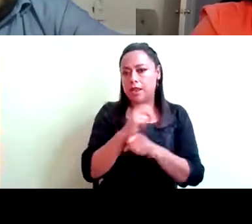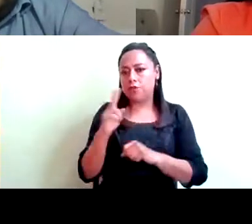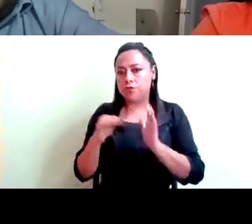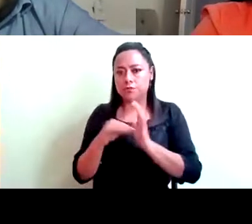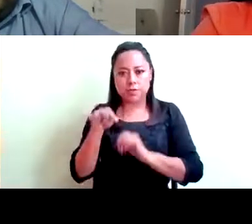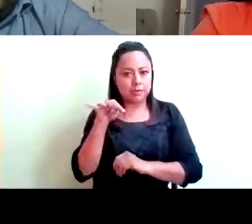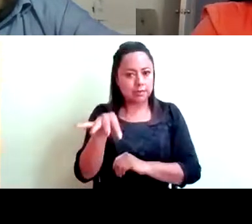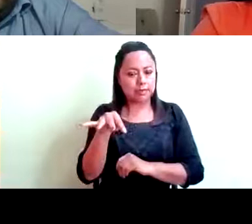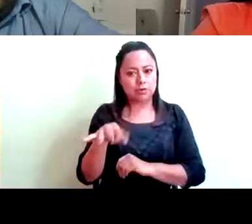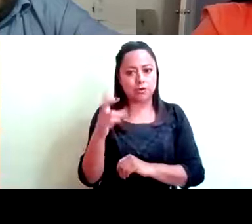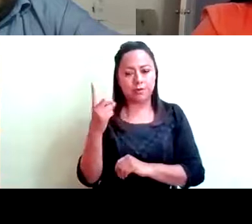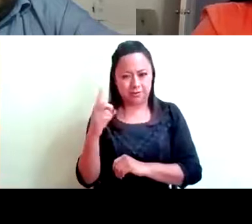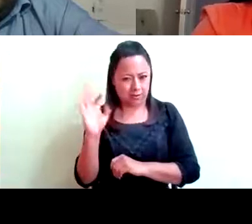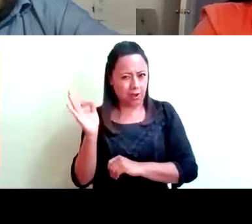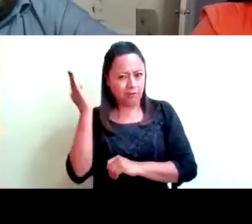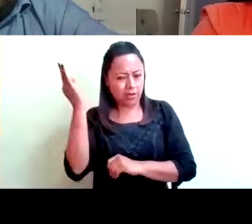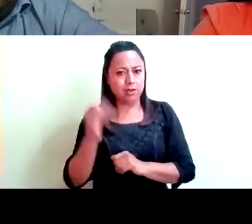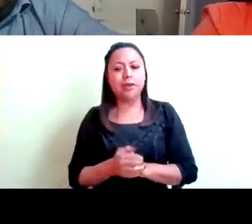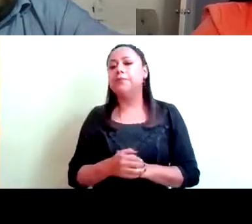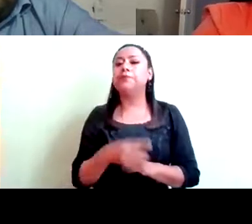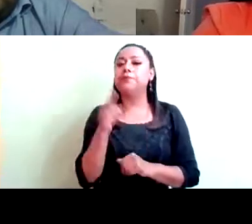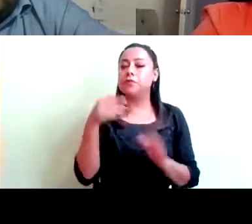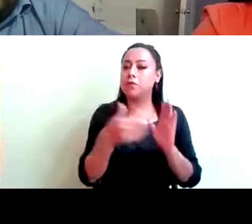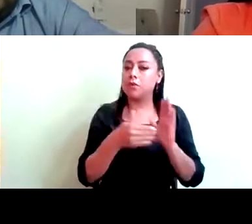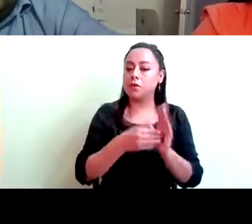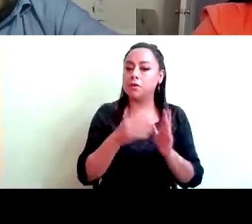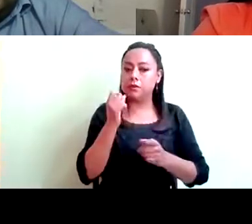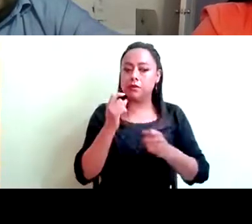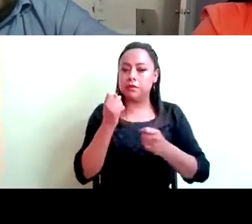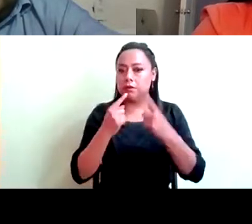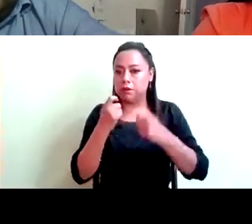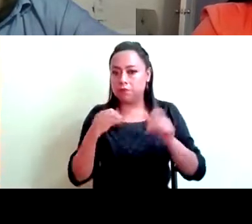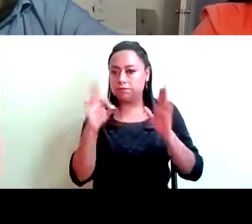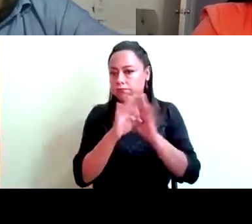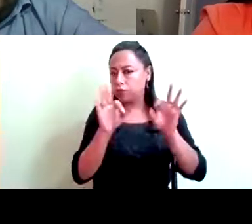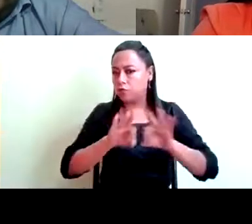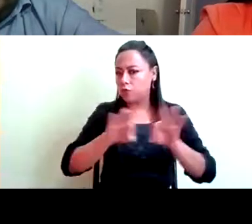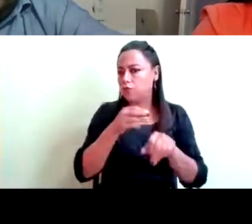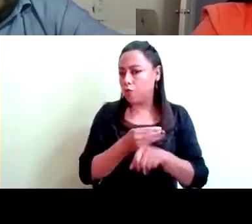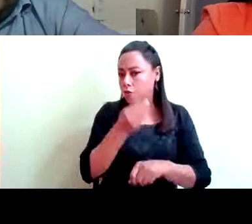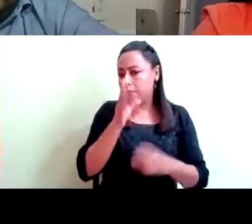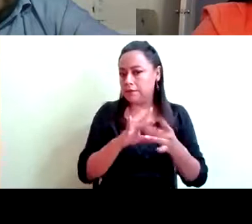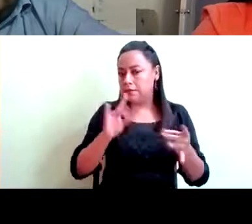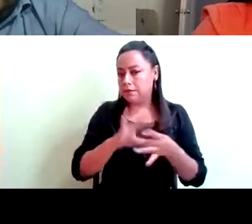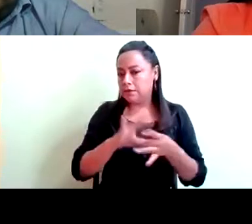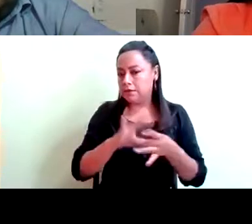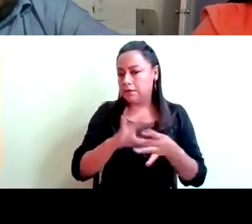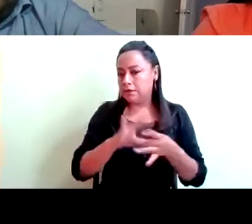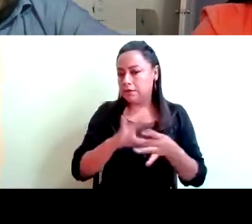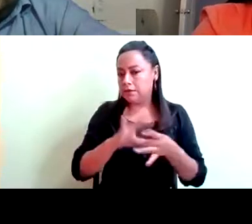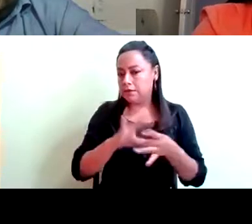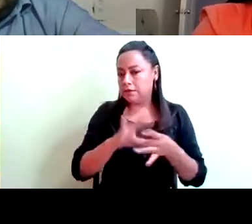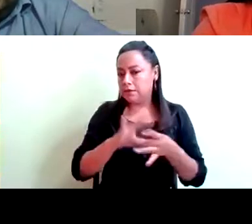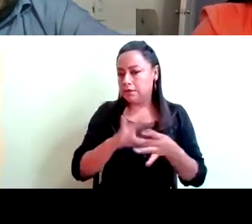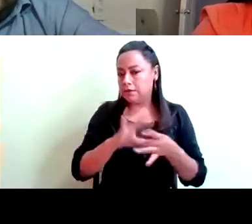2019, diciembre, en la federal. Bueno, se tocaron puntos muy importantes, pero creemos que hace falta algunas